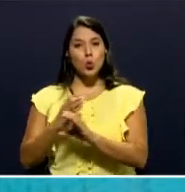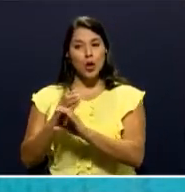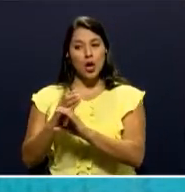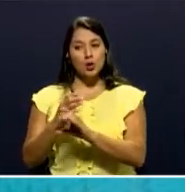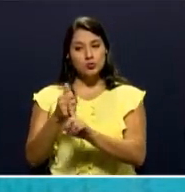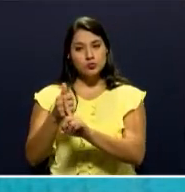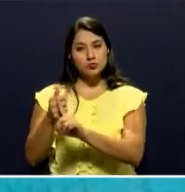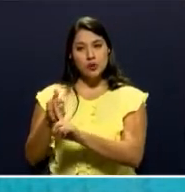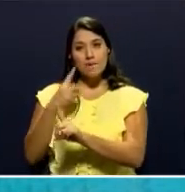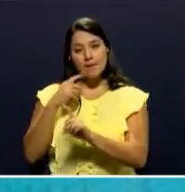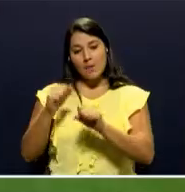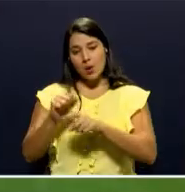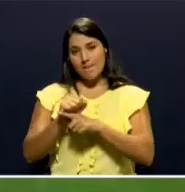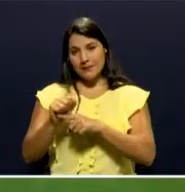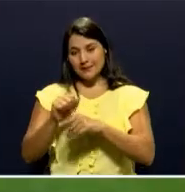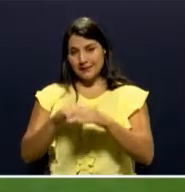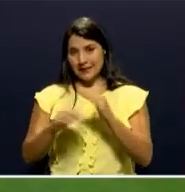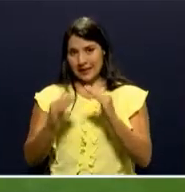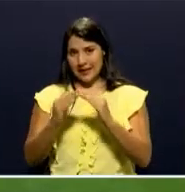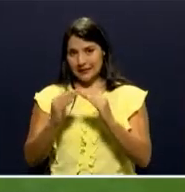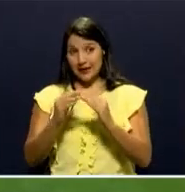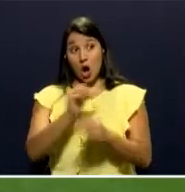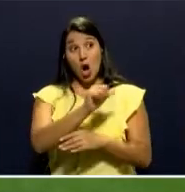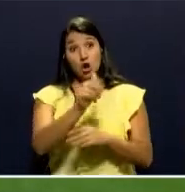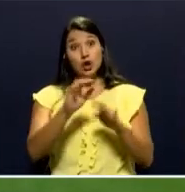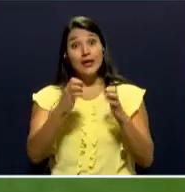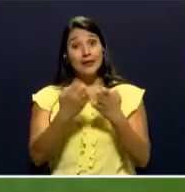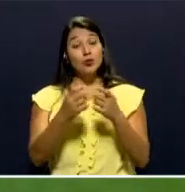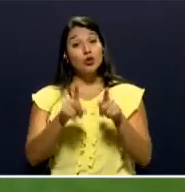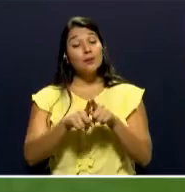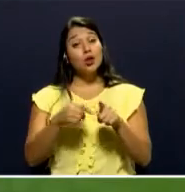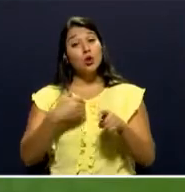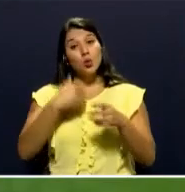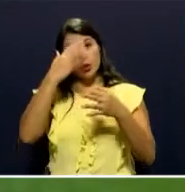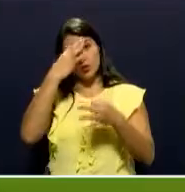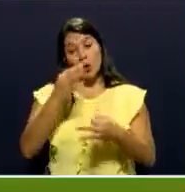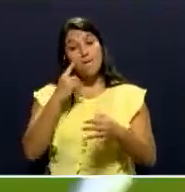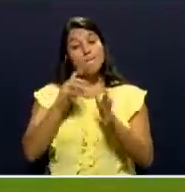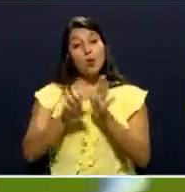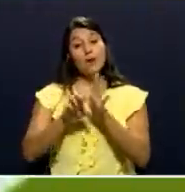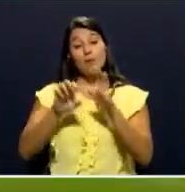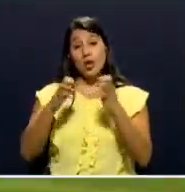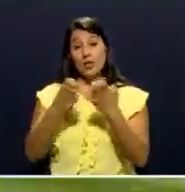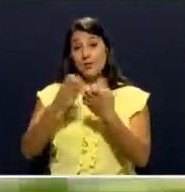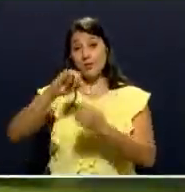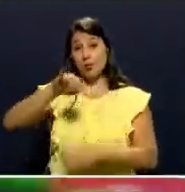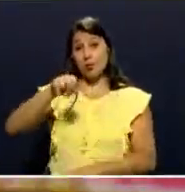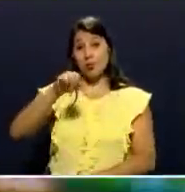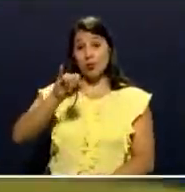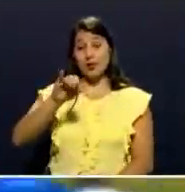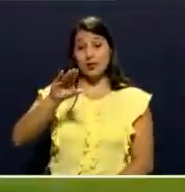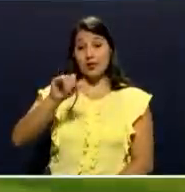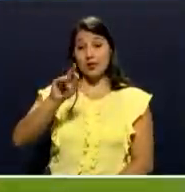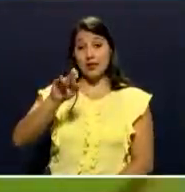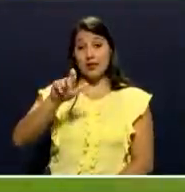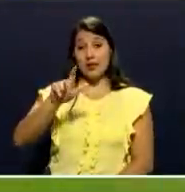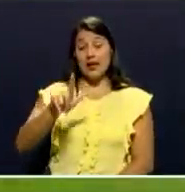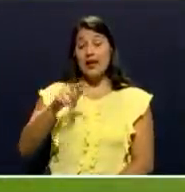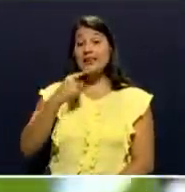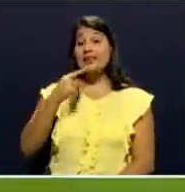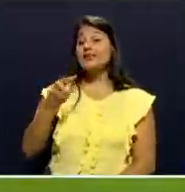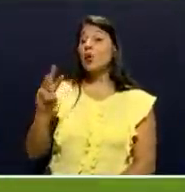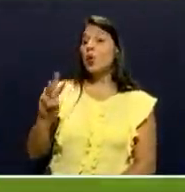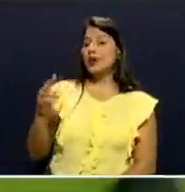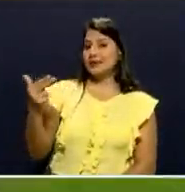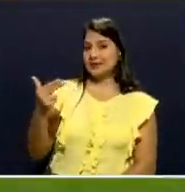preparación en casa otros equipos también tomaron decisiones como por ejemplo jicaral que es un comentó walter chévez a costa rica noticias